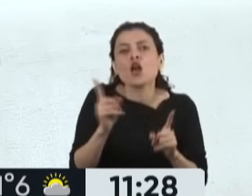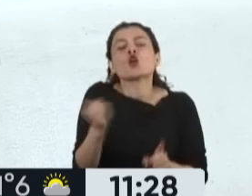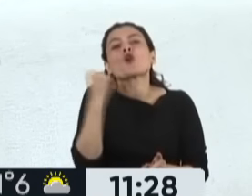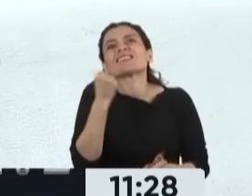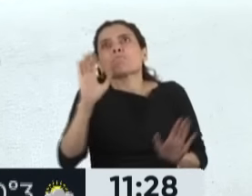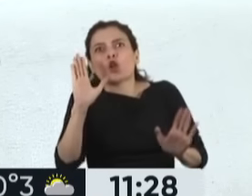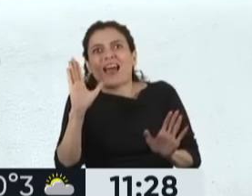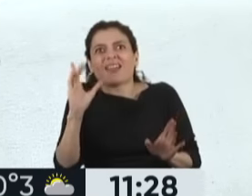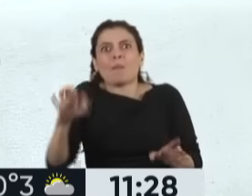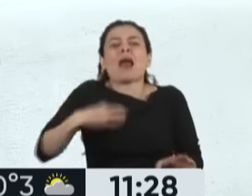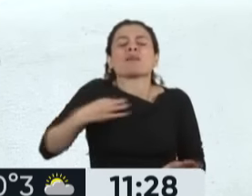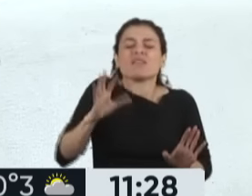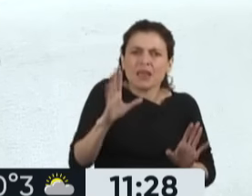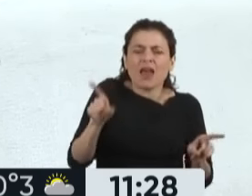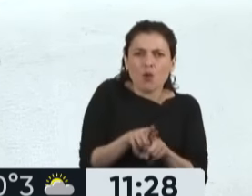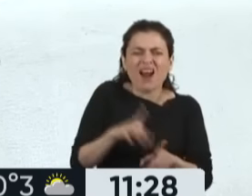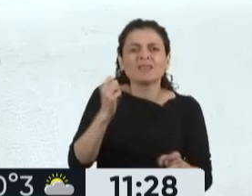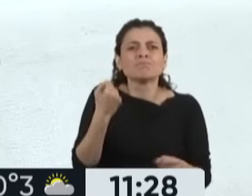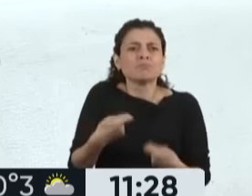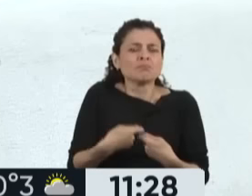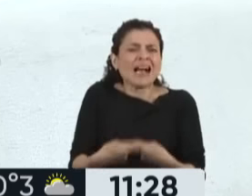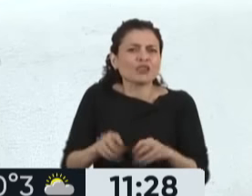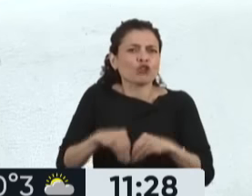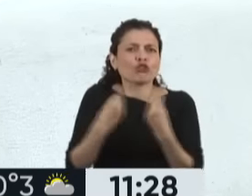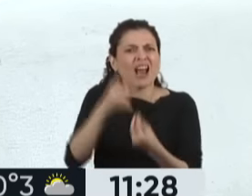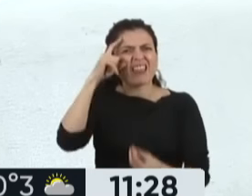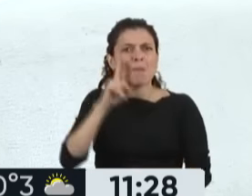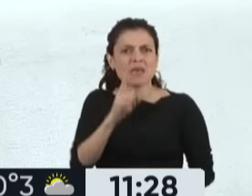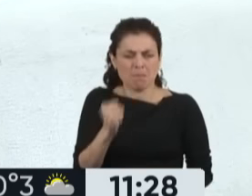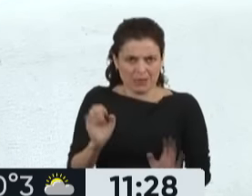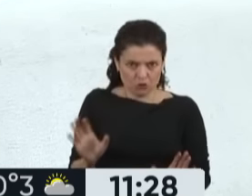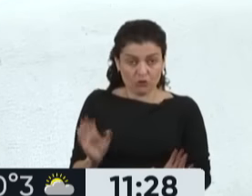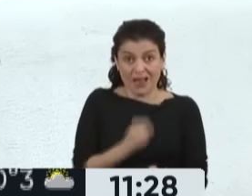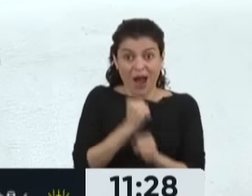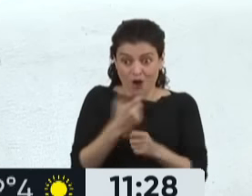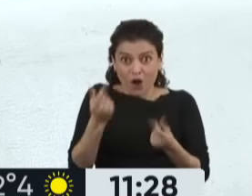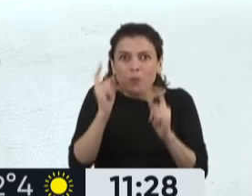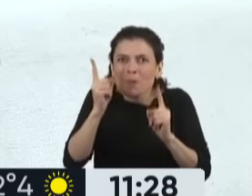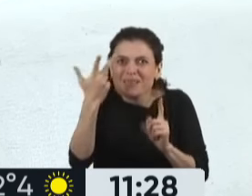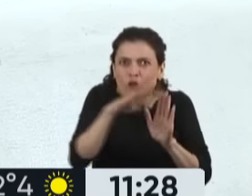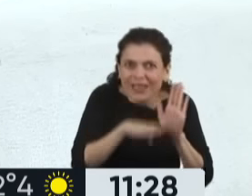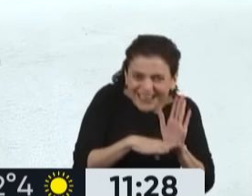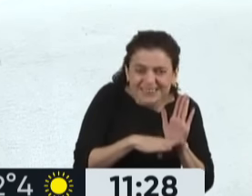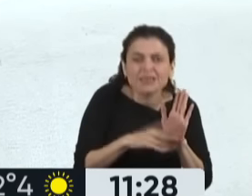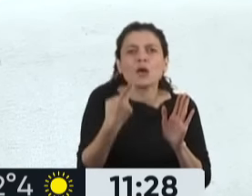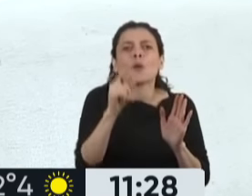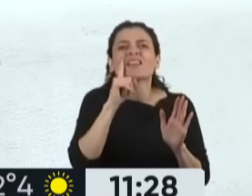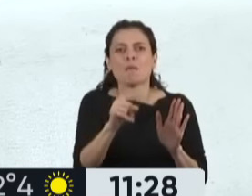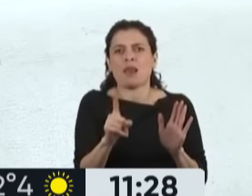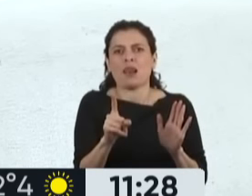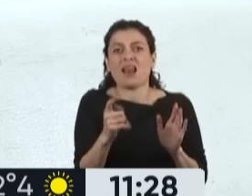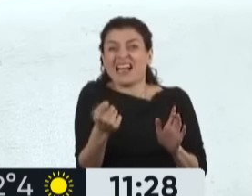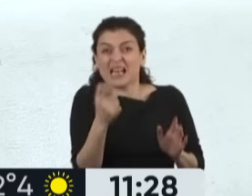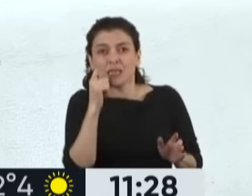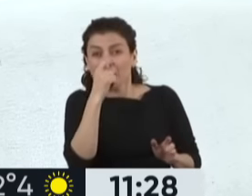que sí tiene remedios vitales. 10.000 pesos y ahora, a principios de abril, los pagué 20.000, casi 21.000